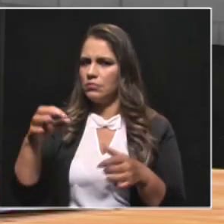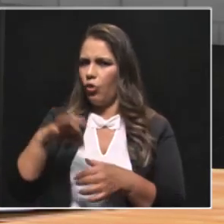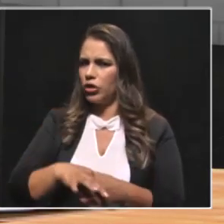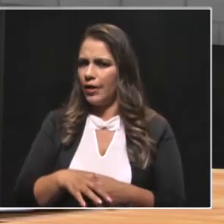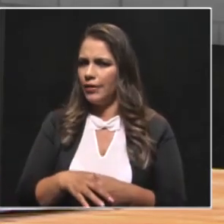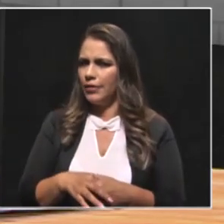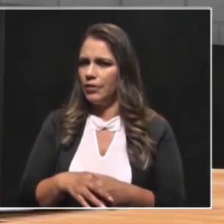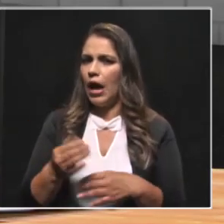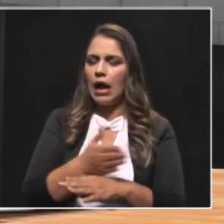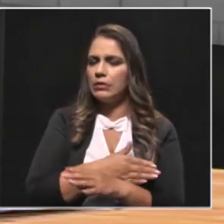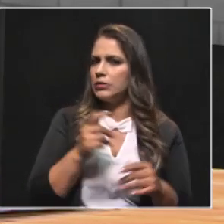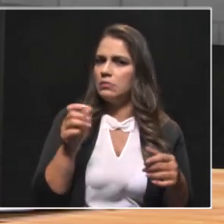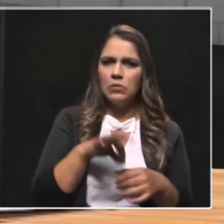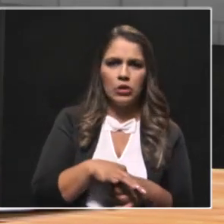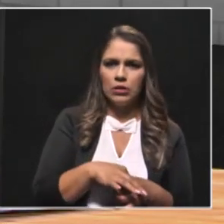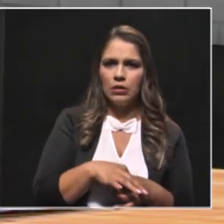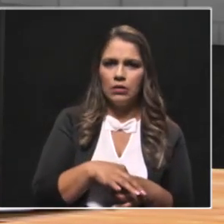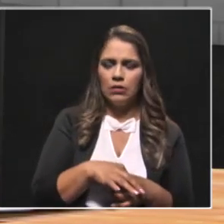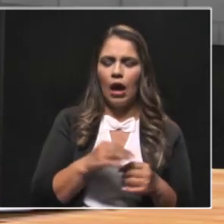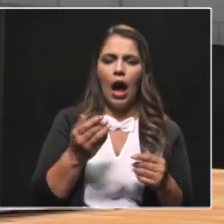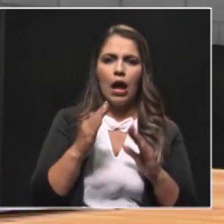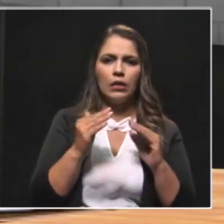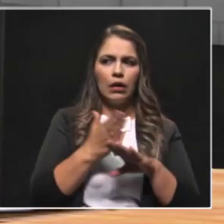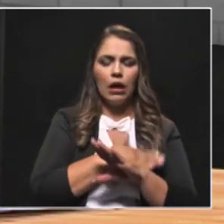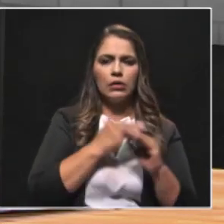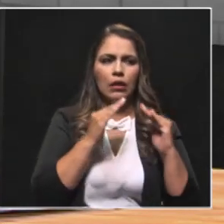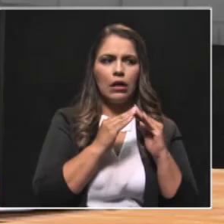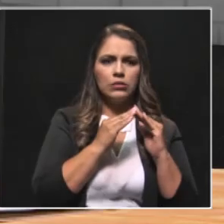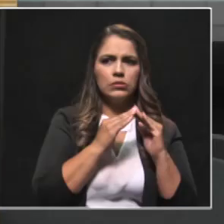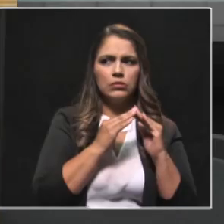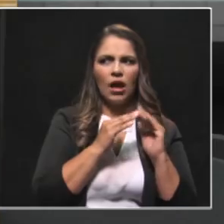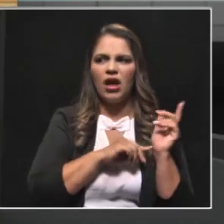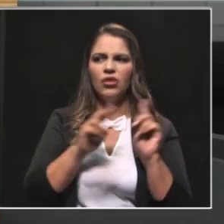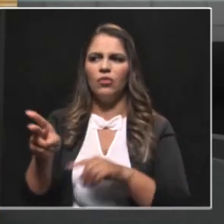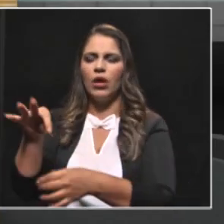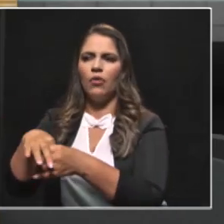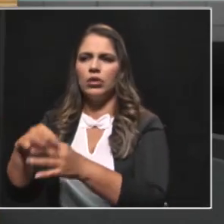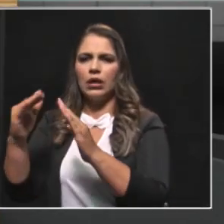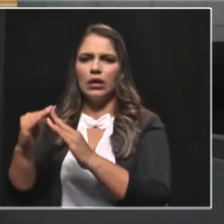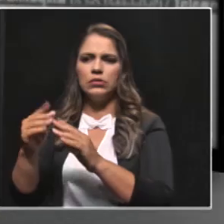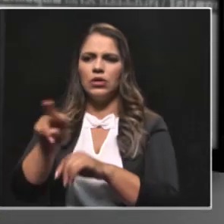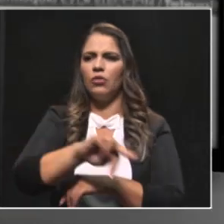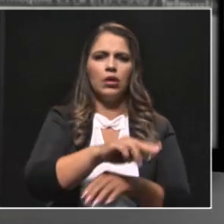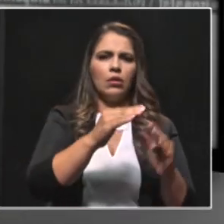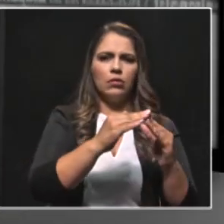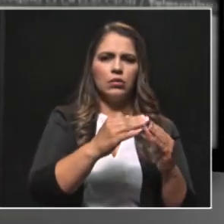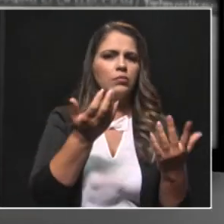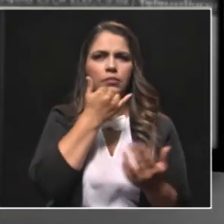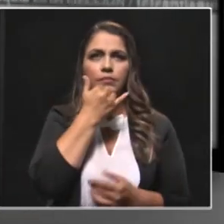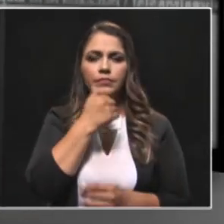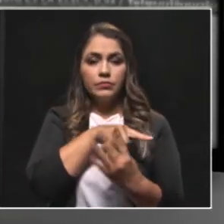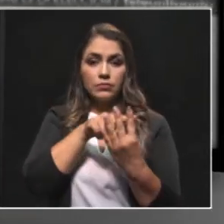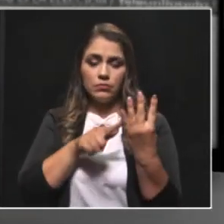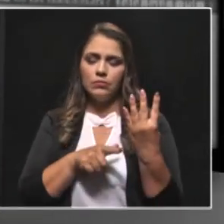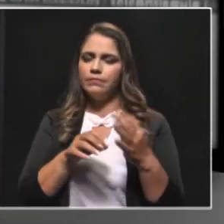sociales que están haciendo que la gente se esté moviendo de un lado a otro y que esté cambiando su puesto de votación. 4 municipios en Antioquia y hay que,